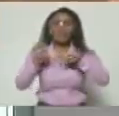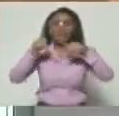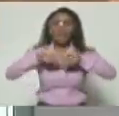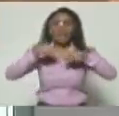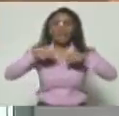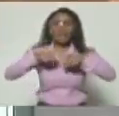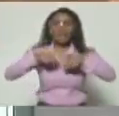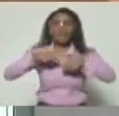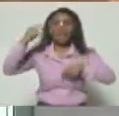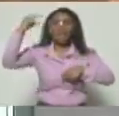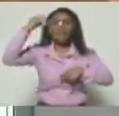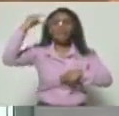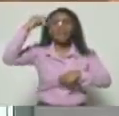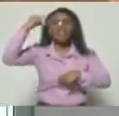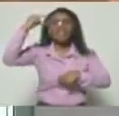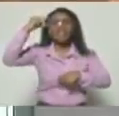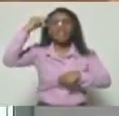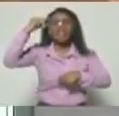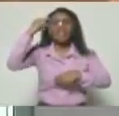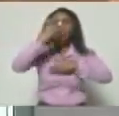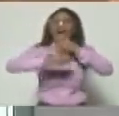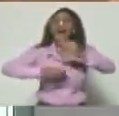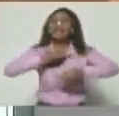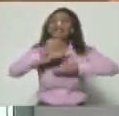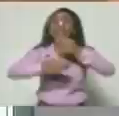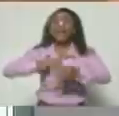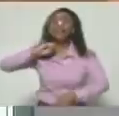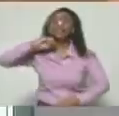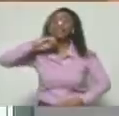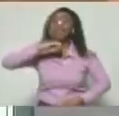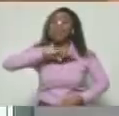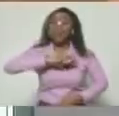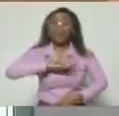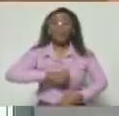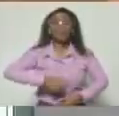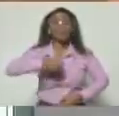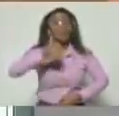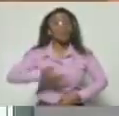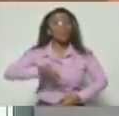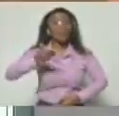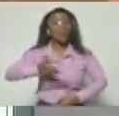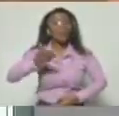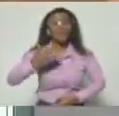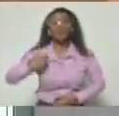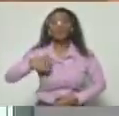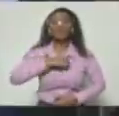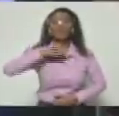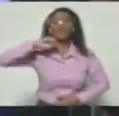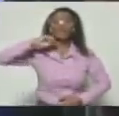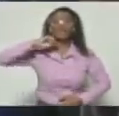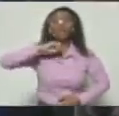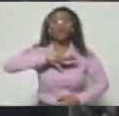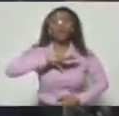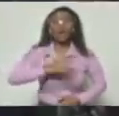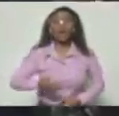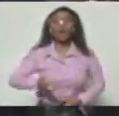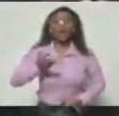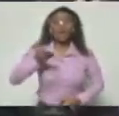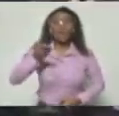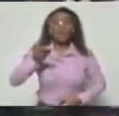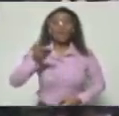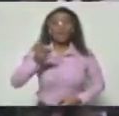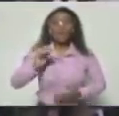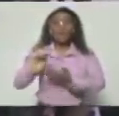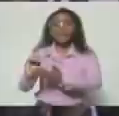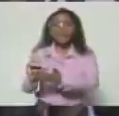estas fechas que recorren los hitos más emblemáticos de nuestra historia digna y que